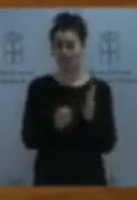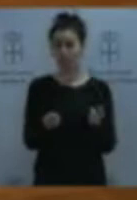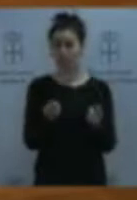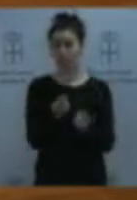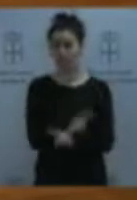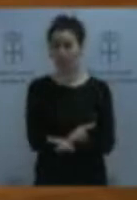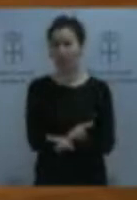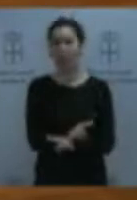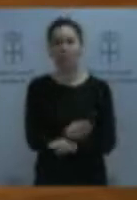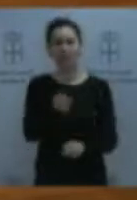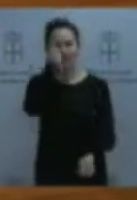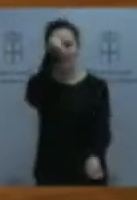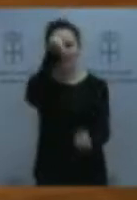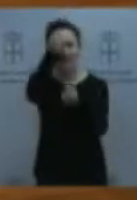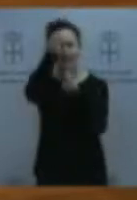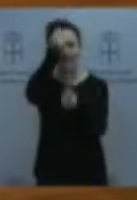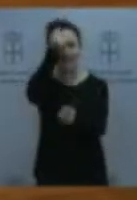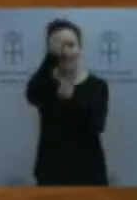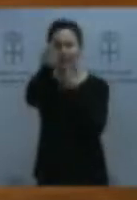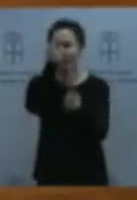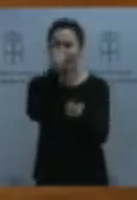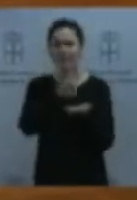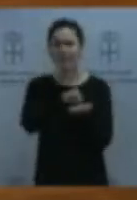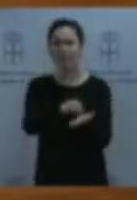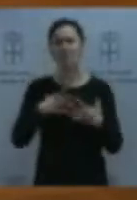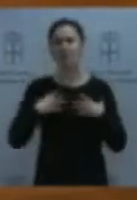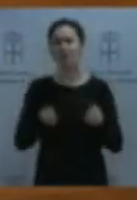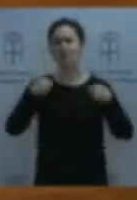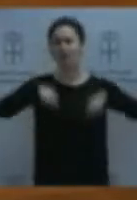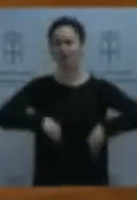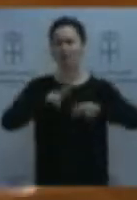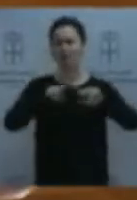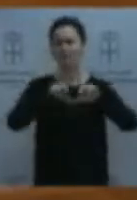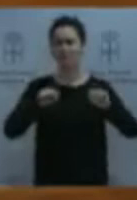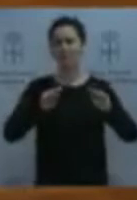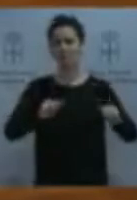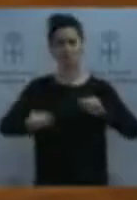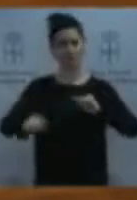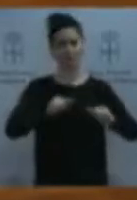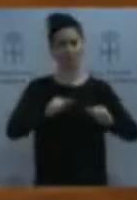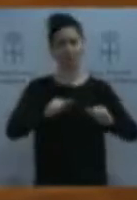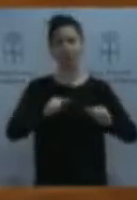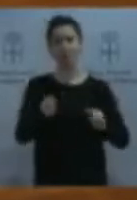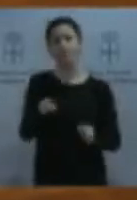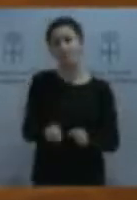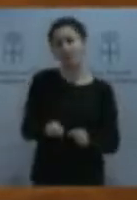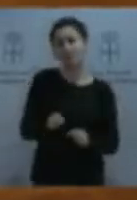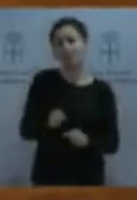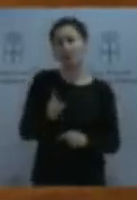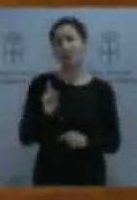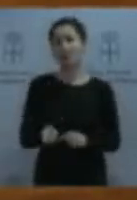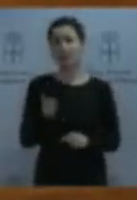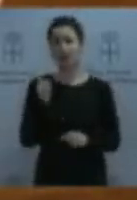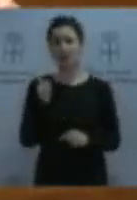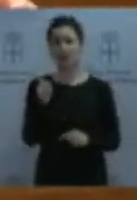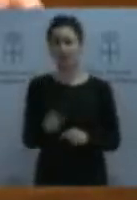por el Servicio de Salud del Principado de Asturias, su gerente y el director de personal. Y, evidentemente, voy a volver otra vez a leer el